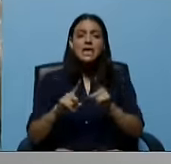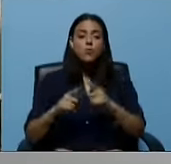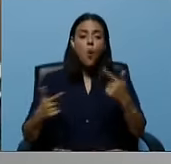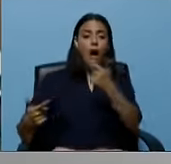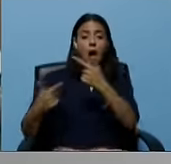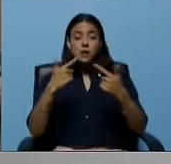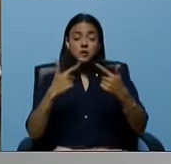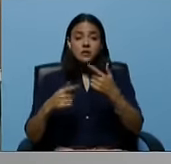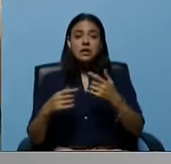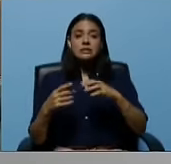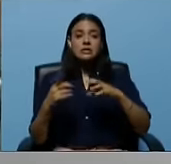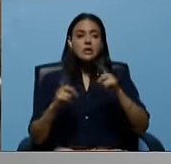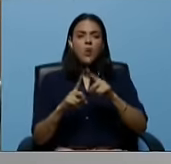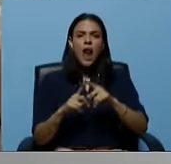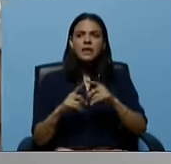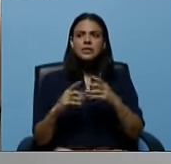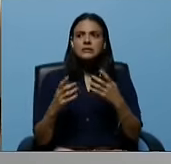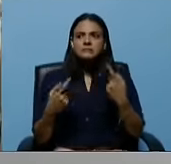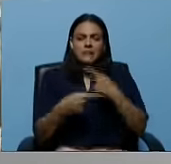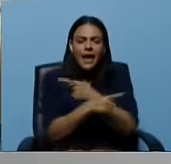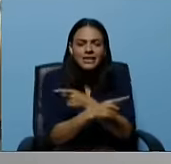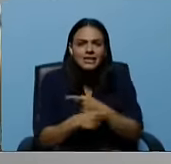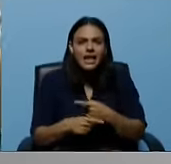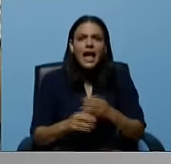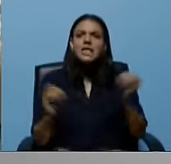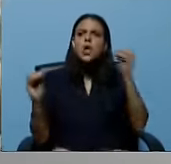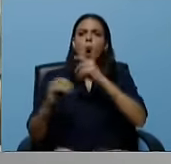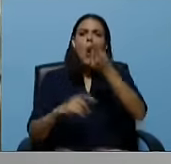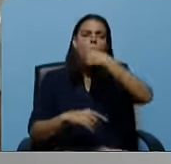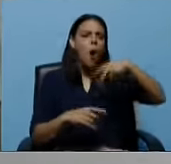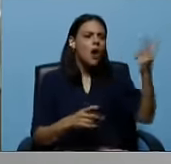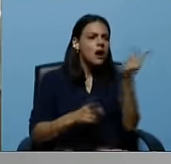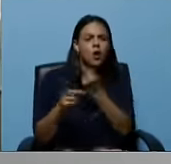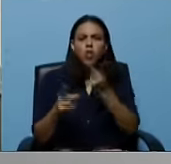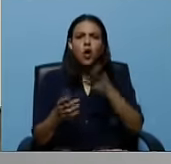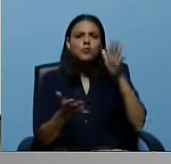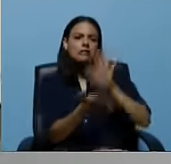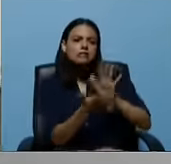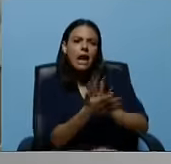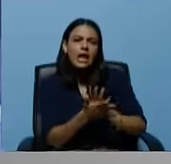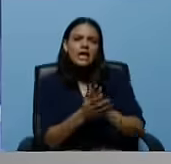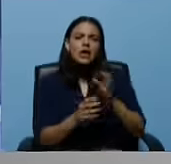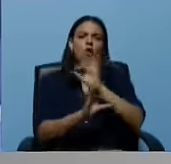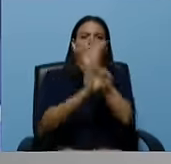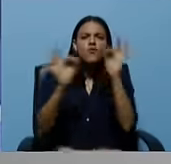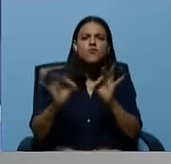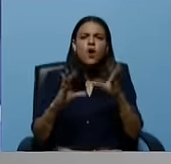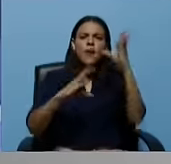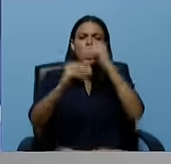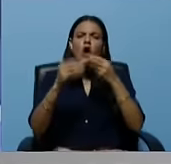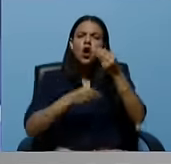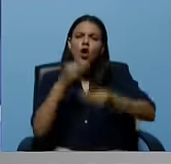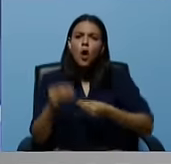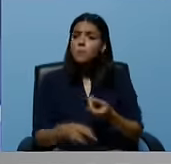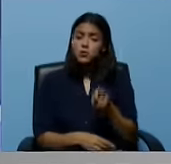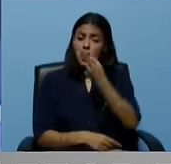de pelea? ¿Había un tono de intento de conciliación? ¿Cómo lo podría definir? Gracias. Fue un tono